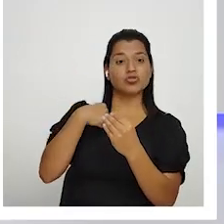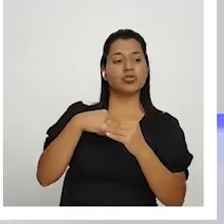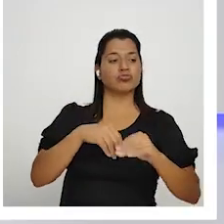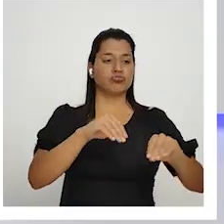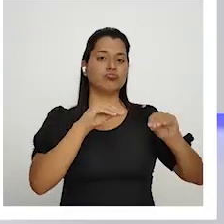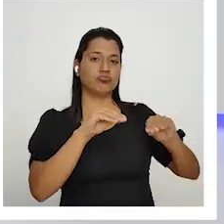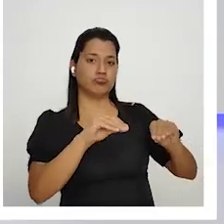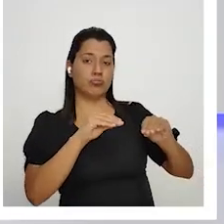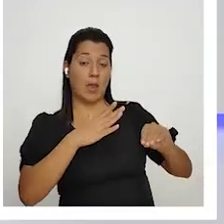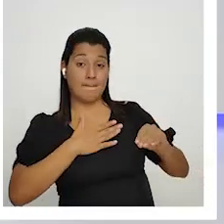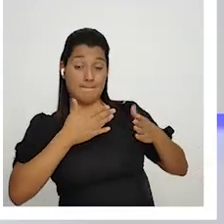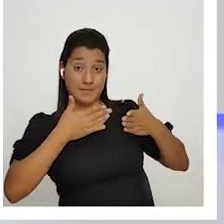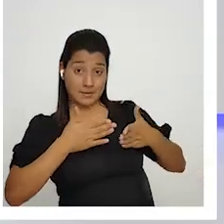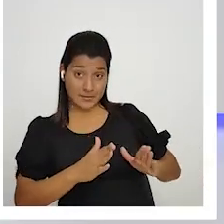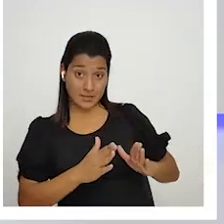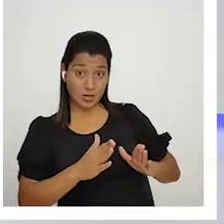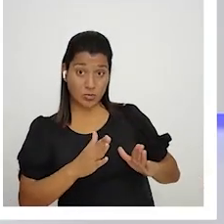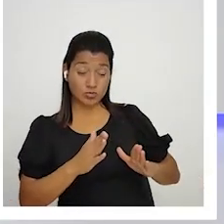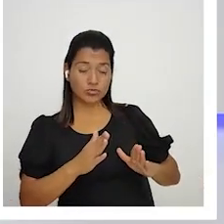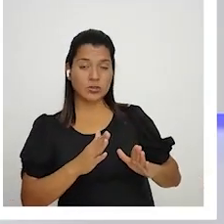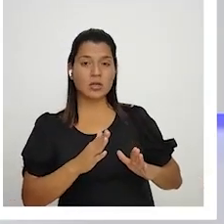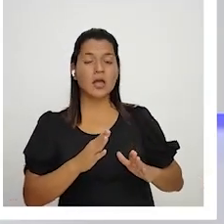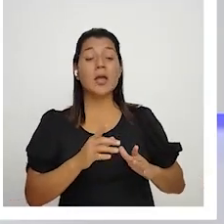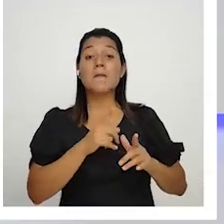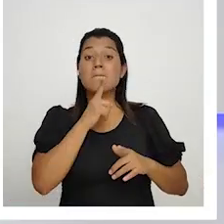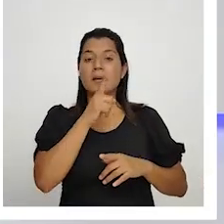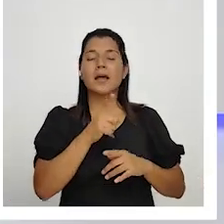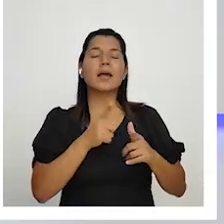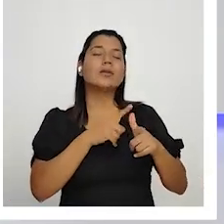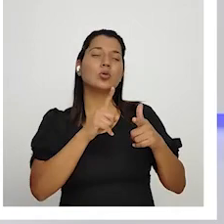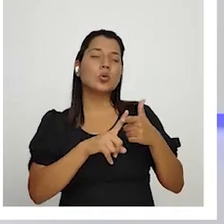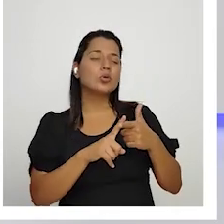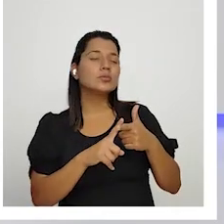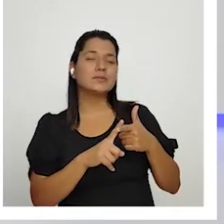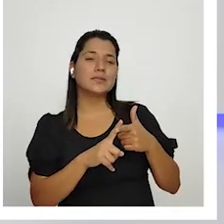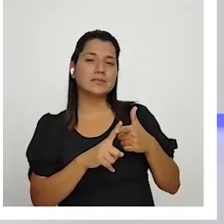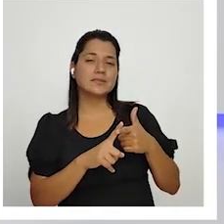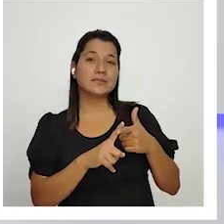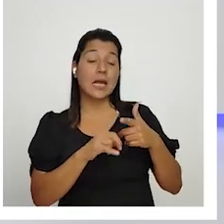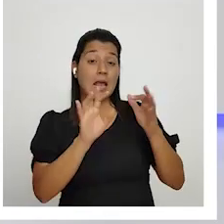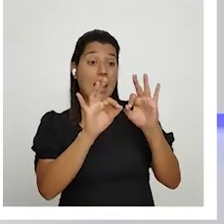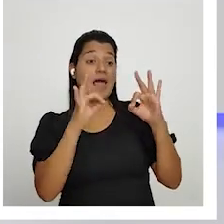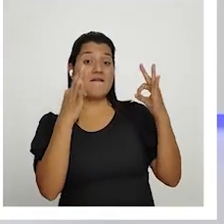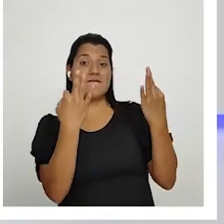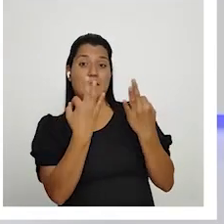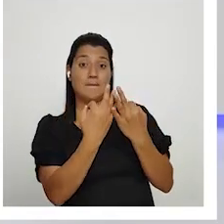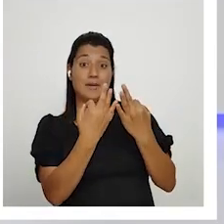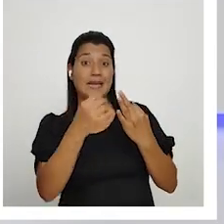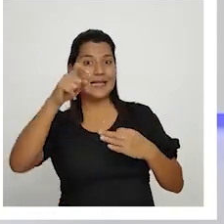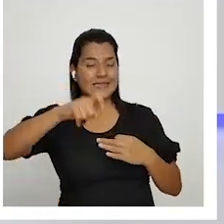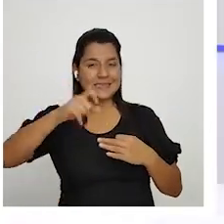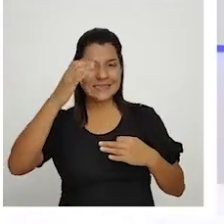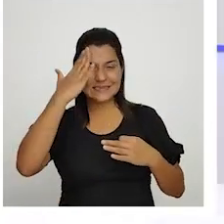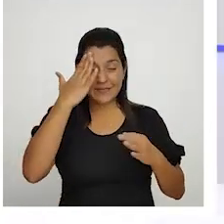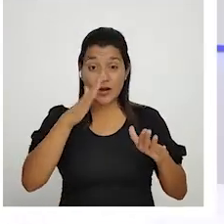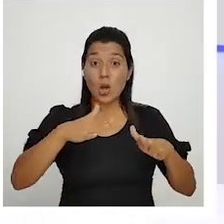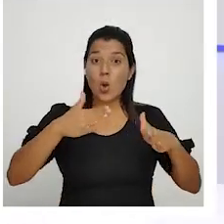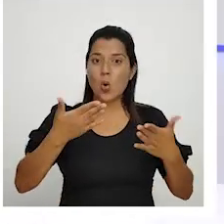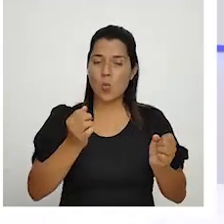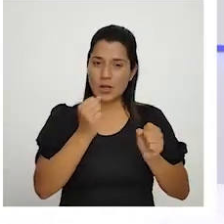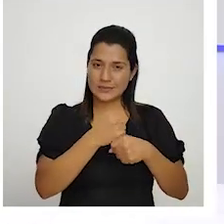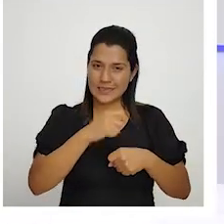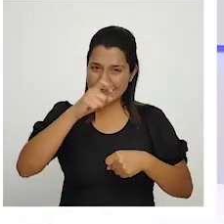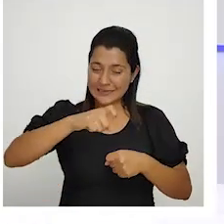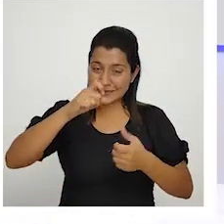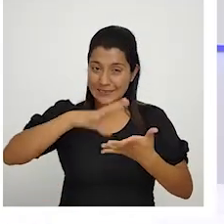hijos después, ¿verdad? Entonces, las familias necesitan saber cómo hacerlo, necesitan cómo aprender, porque no necesariamente el